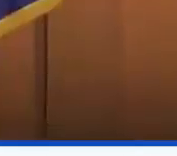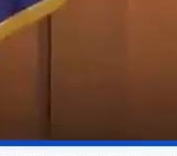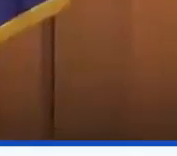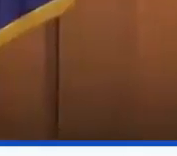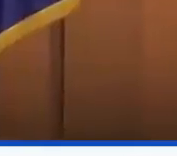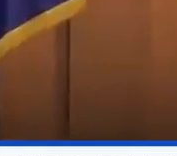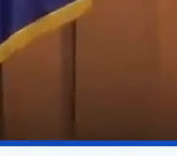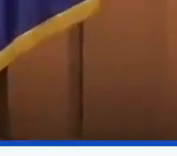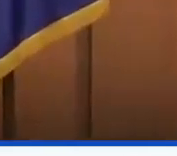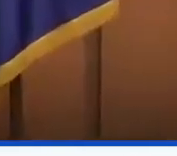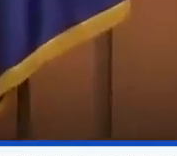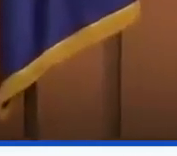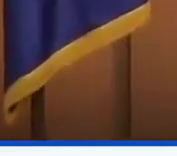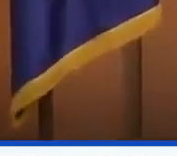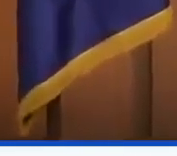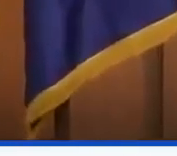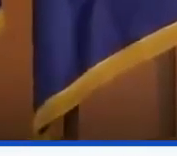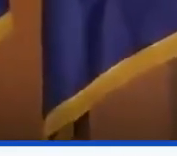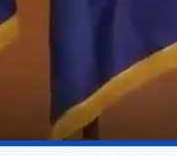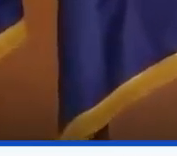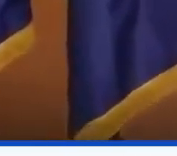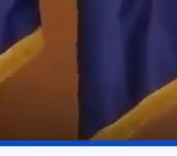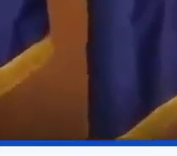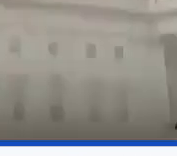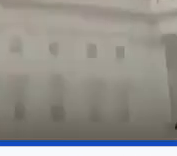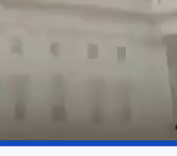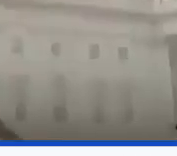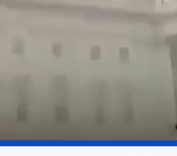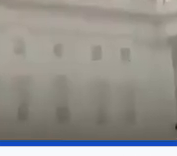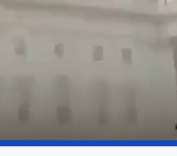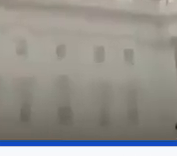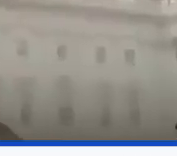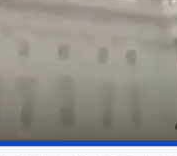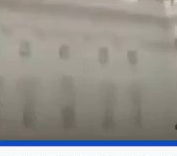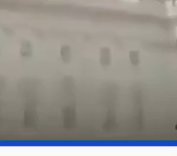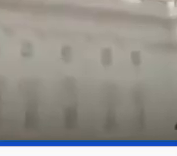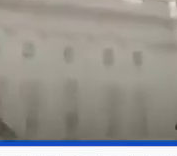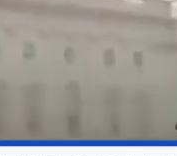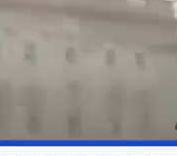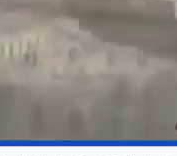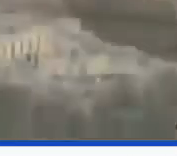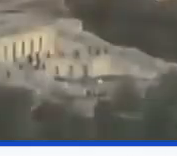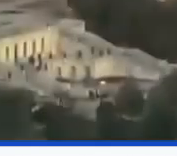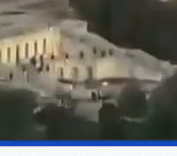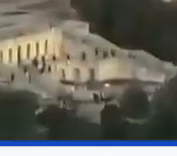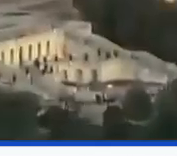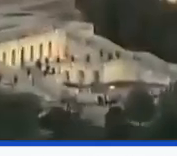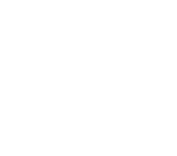Para los demócratas, una larga lista de pendientes difíciles y poco tiempo para lograrlo.